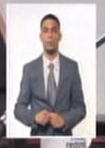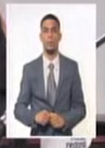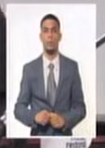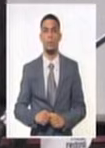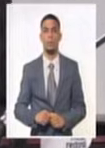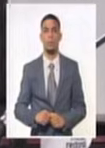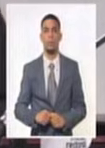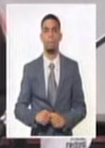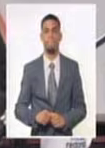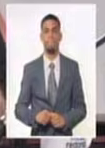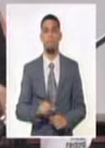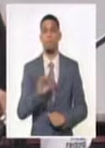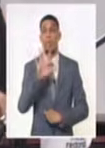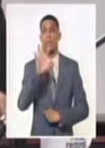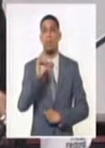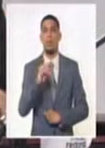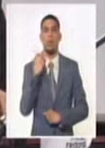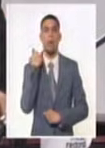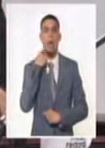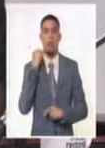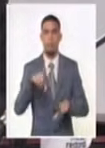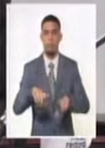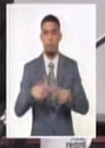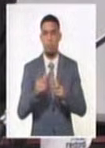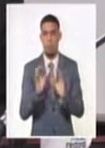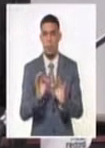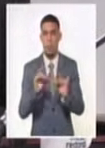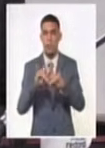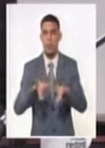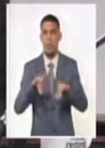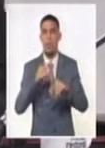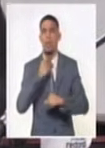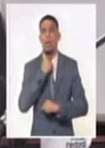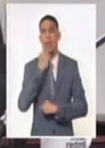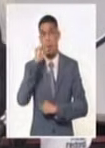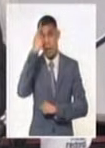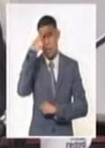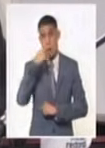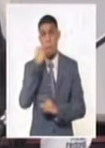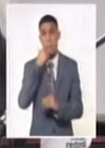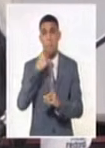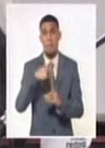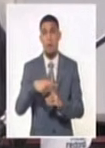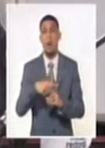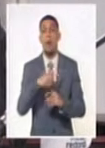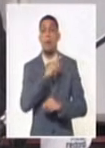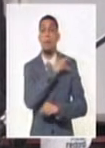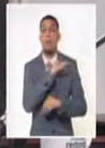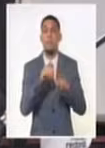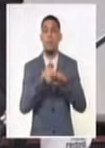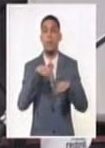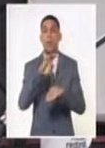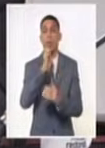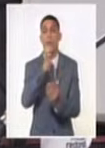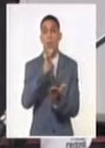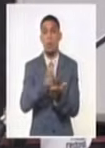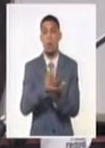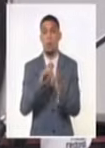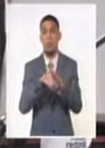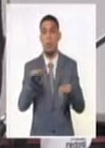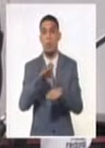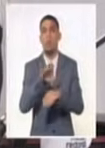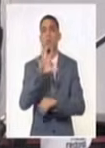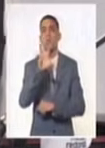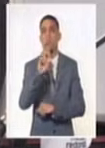Bueno, 50 años está cumpliendo nuestra Universidad de las Artes, como 50 años también cumple el Ministerio de Educación Superior en este 2026. Y